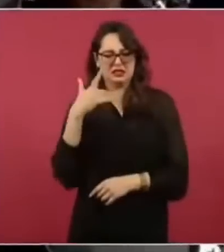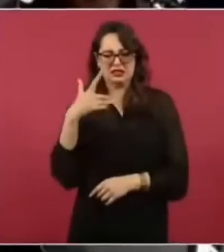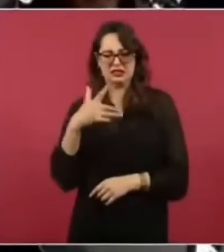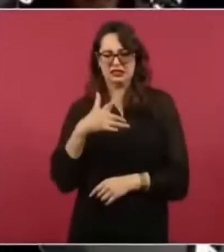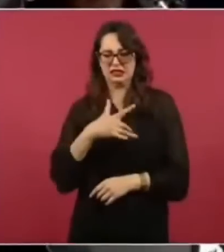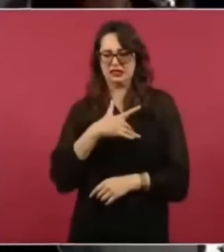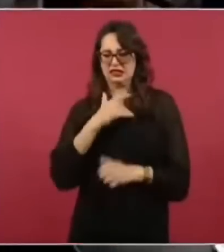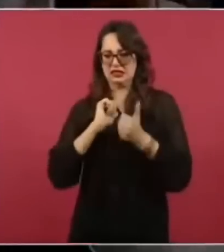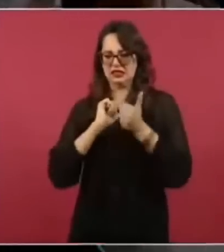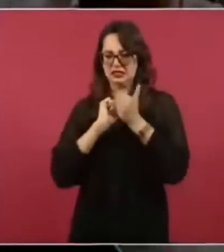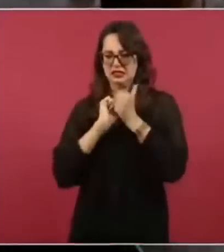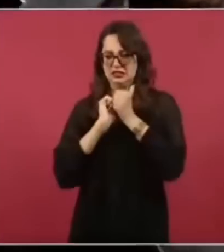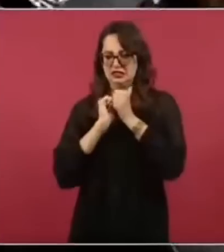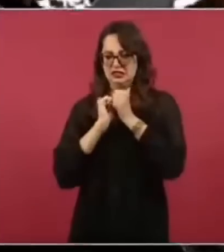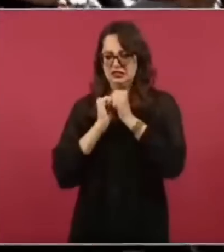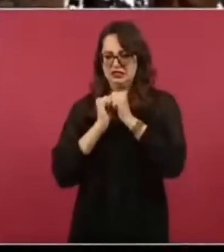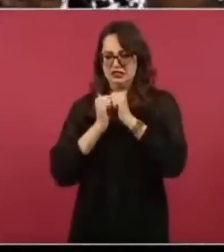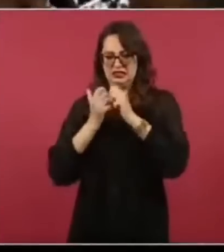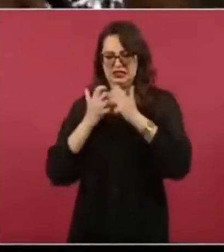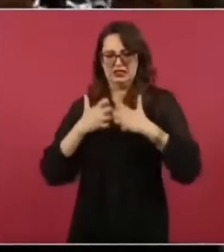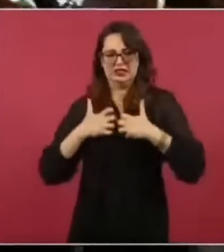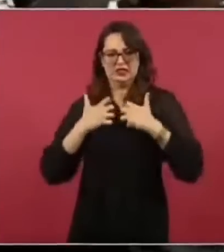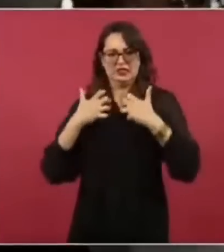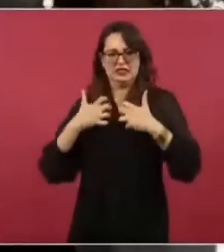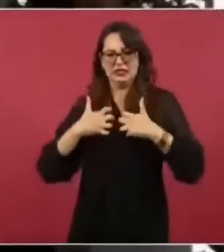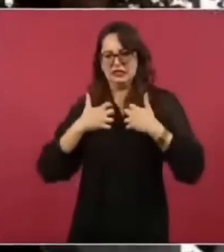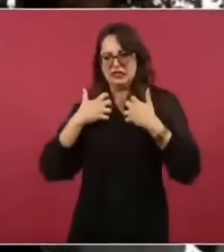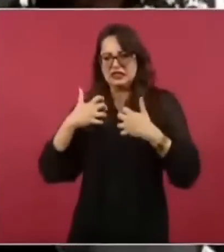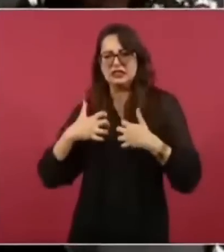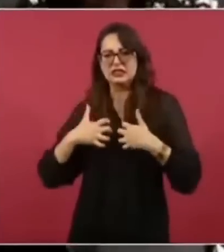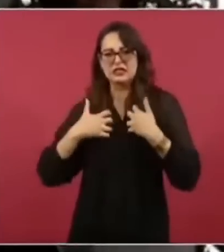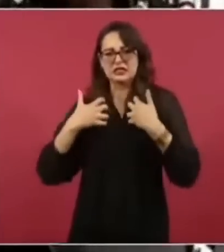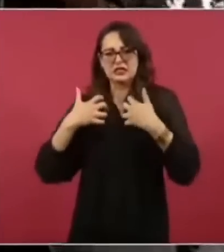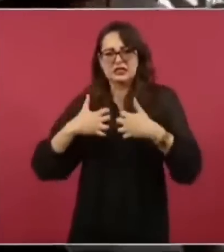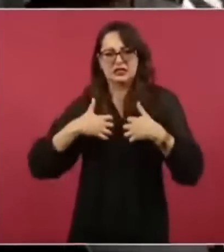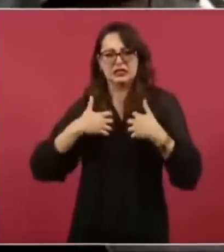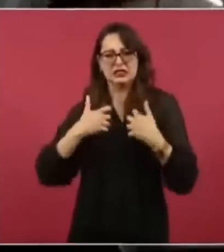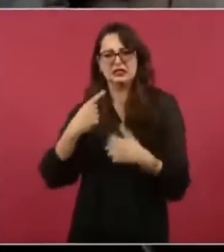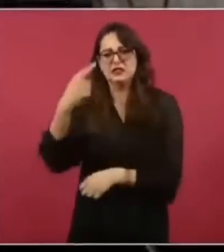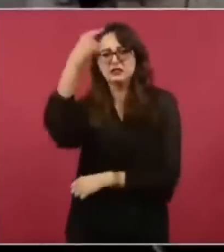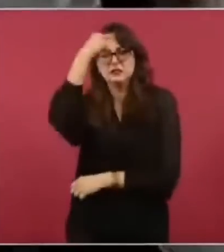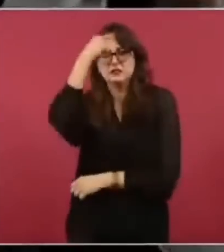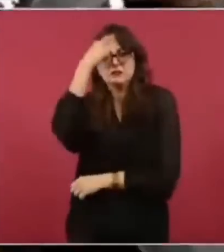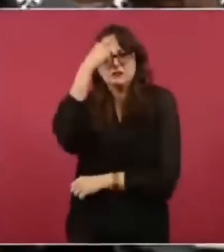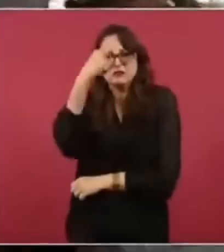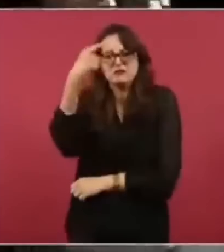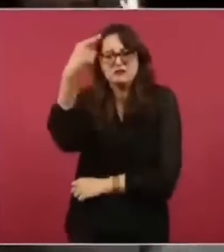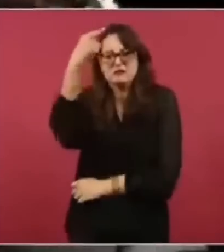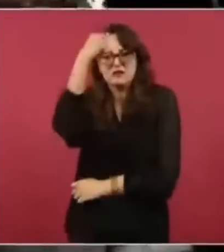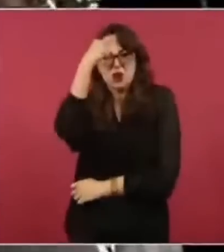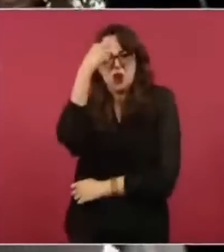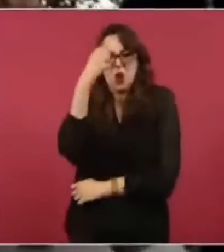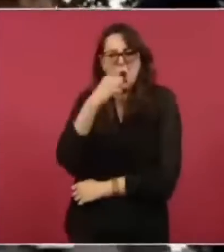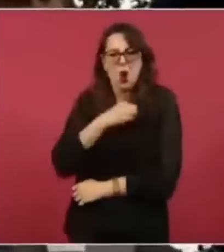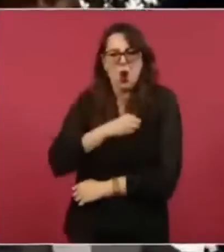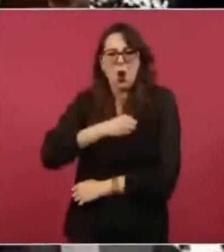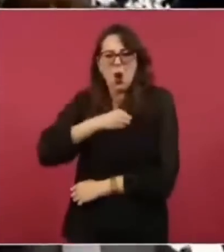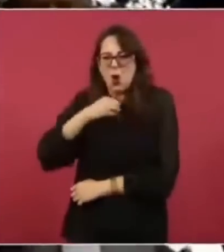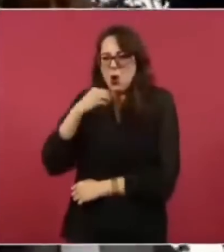tornó tan maniático del odio tan maduro para